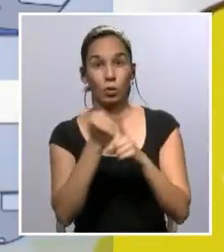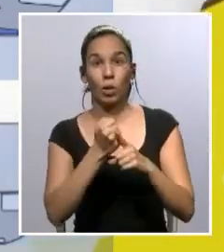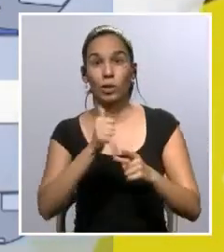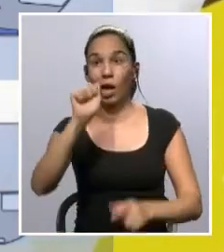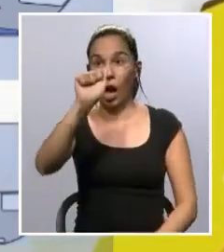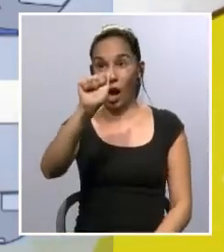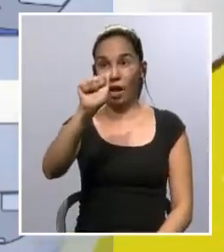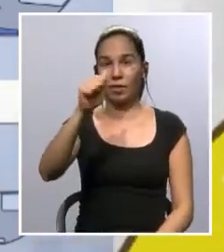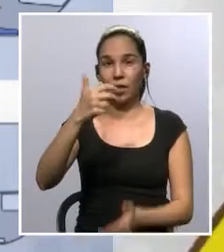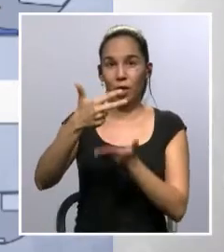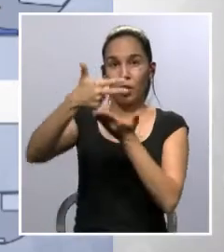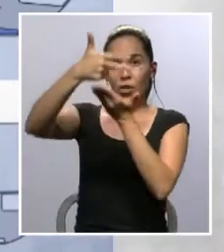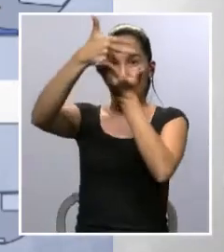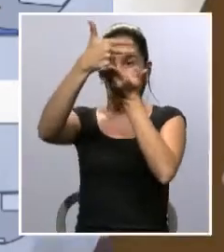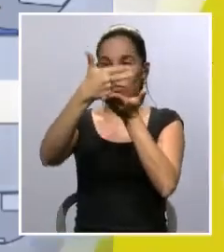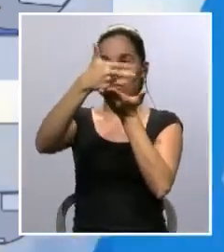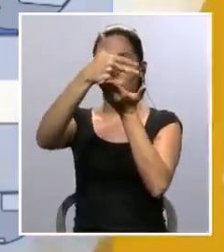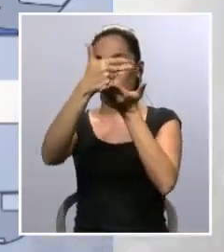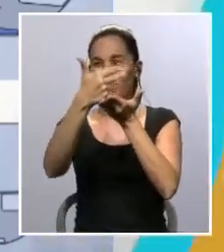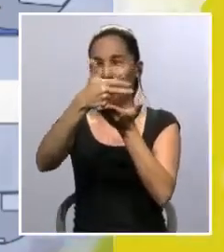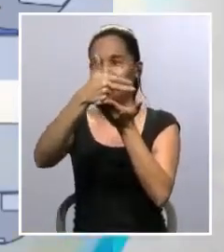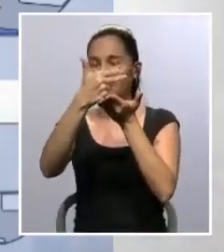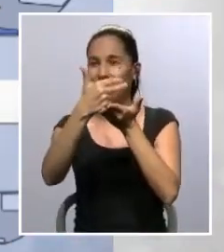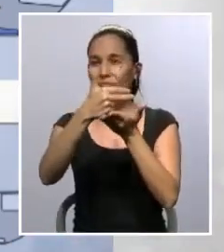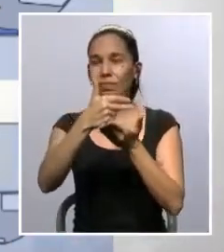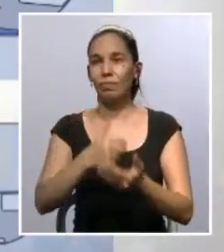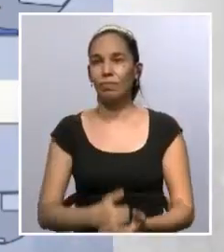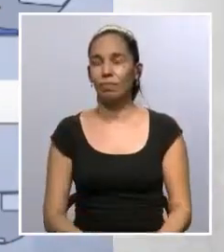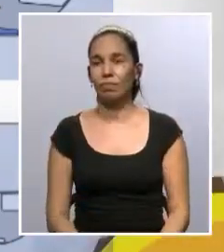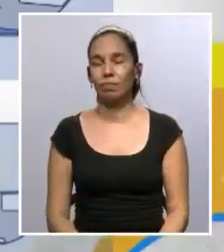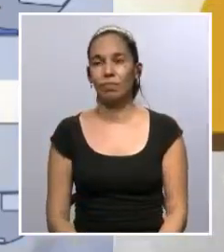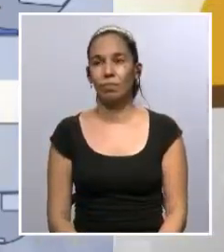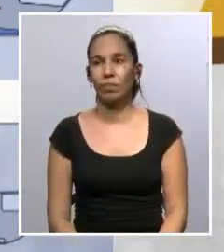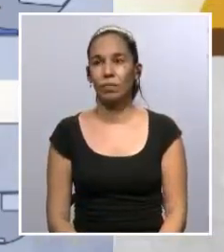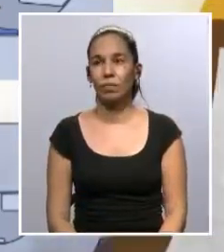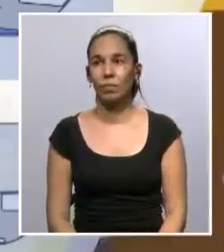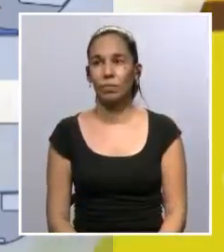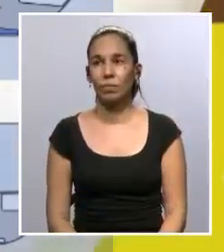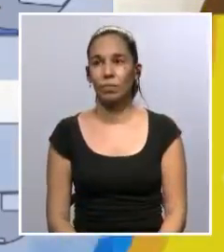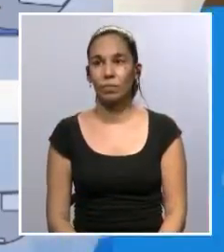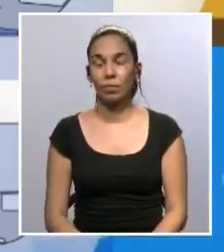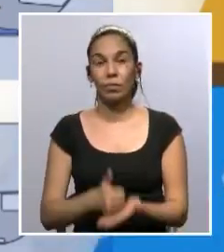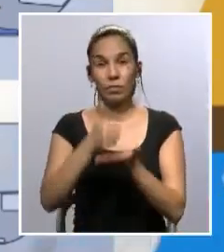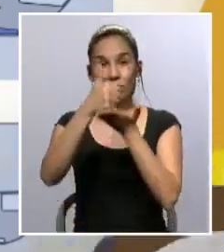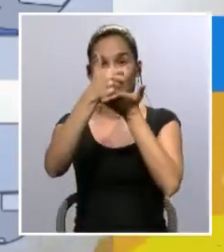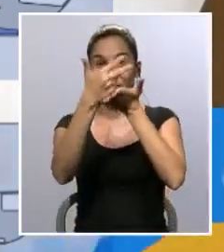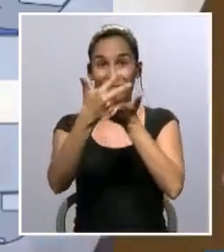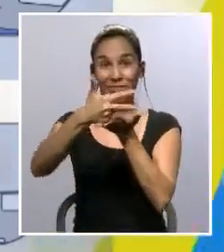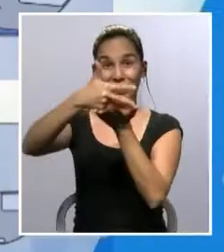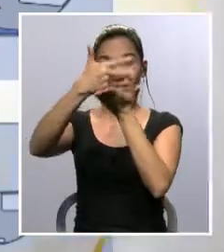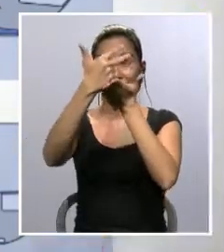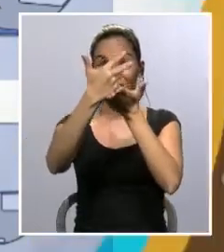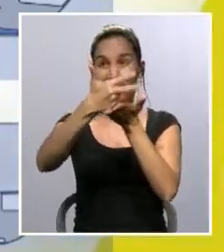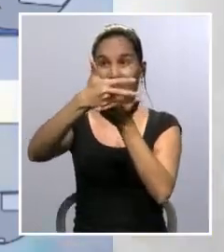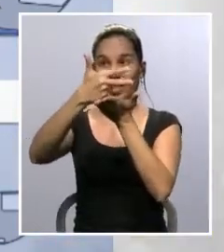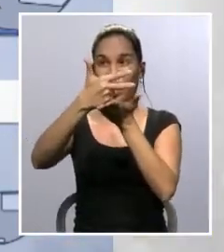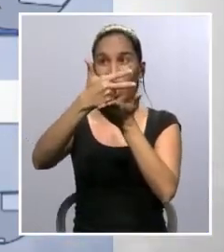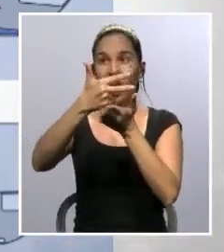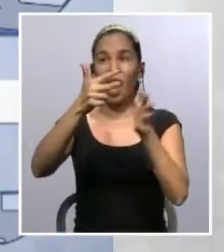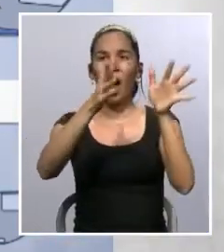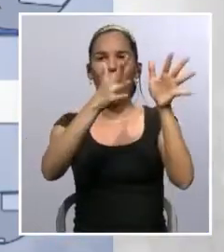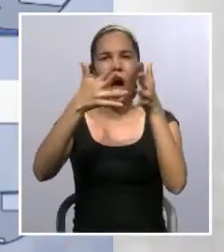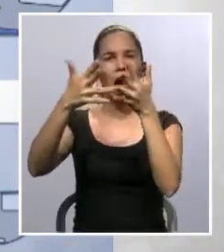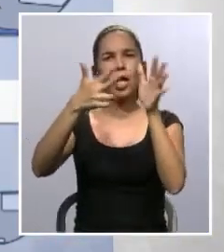arriba. Ajá. Tiene un montón de aire en su interior. Sí. Luego ellos lo único que hacen no es botar el aire, sino